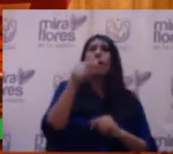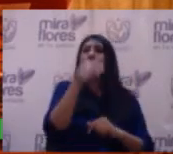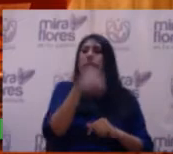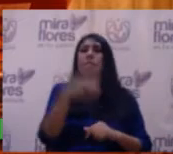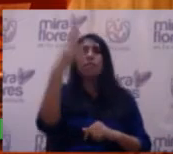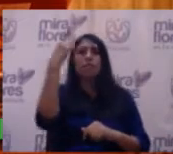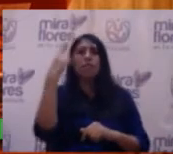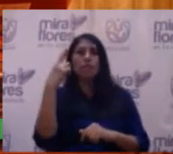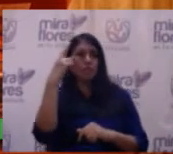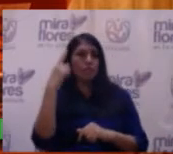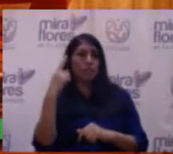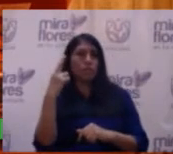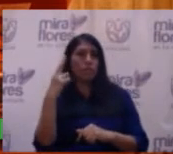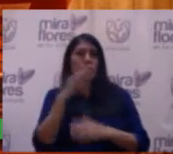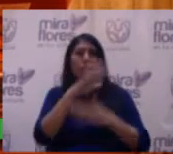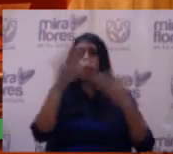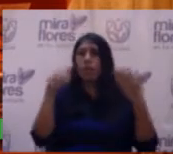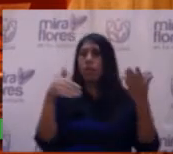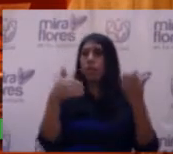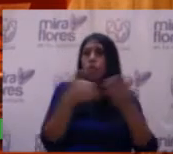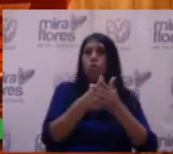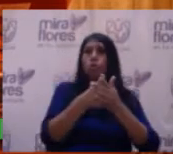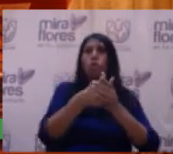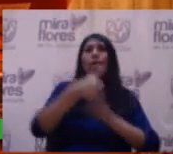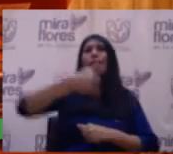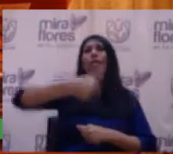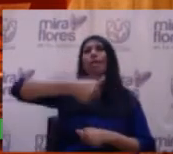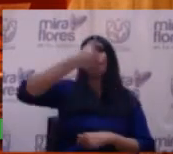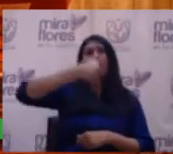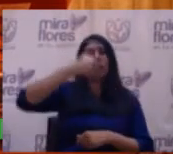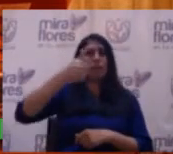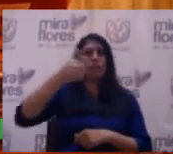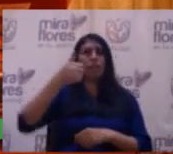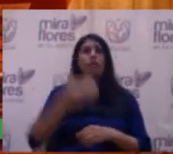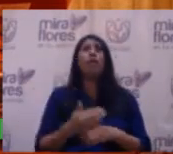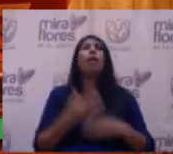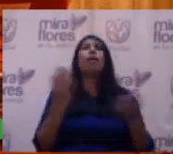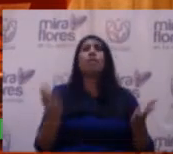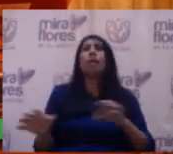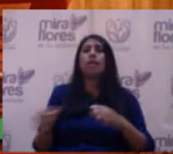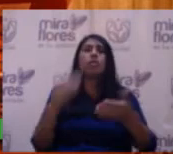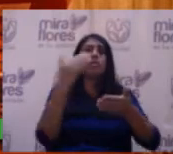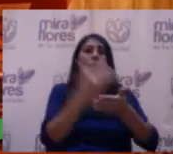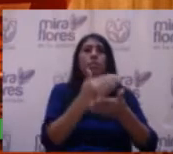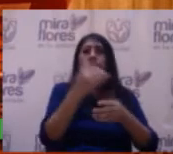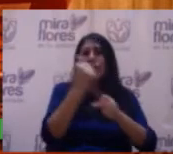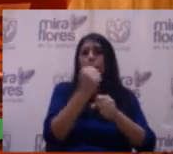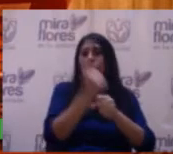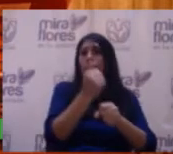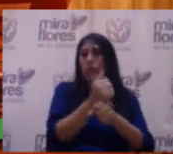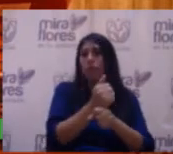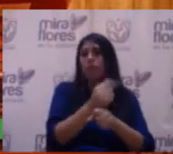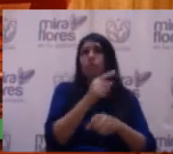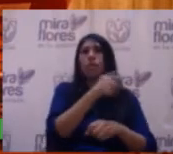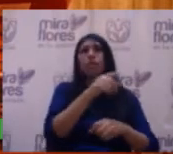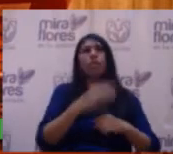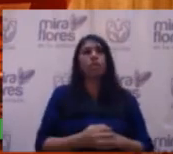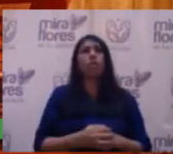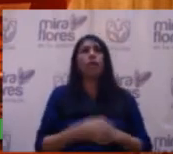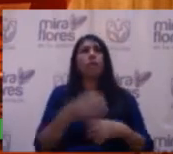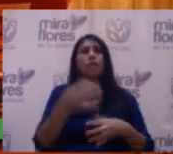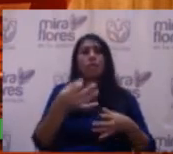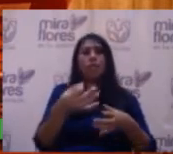razón que todas las gerencias han alimentado un trabajo que se ha hecho a la subgerencia de planificación y